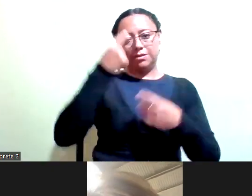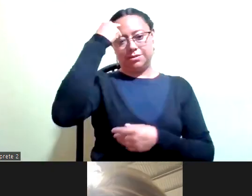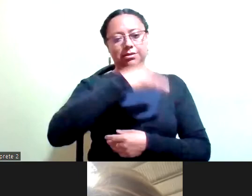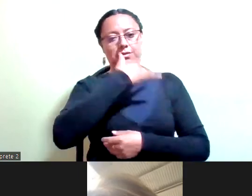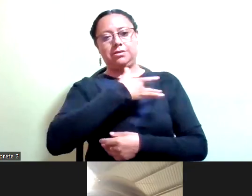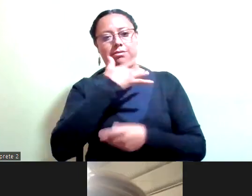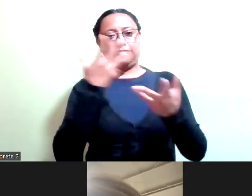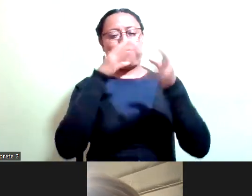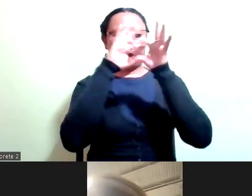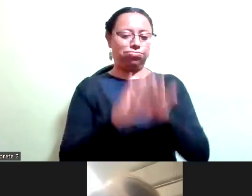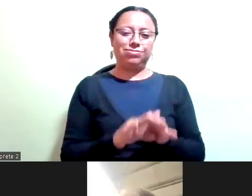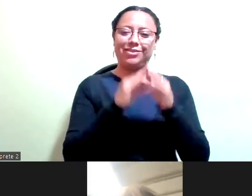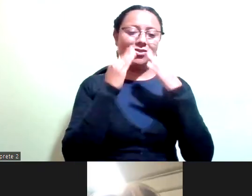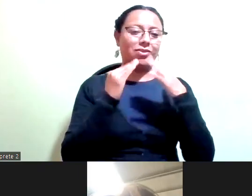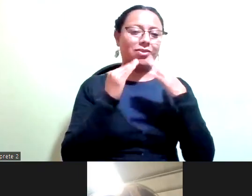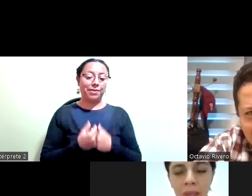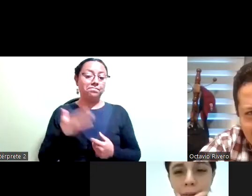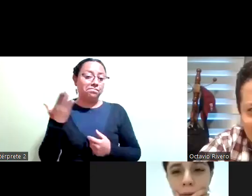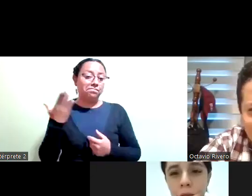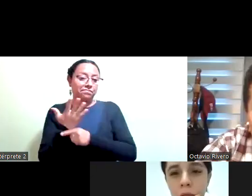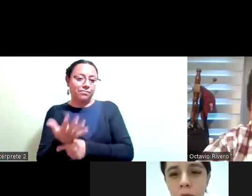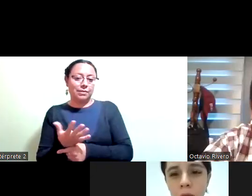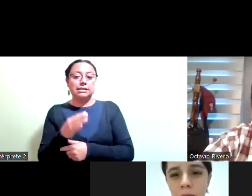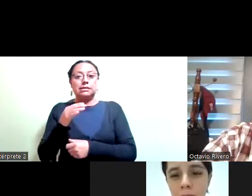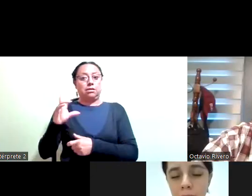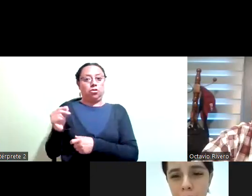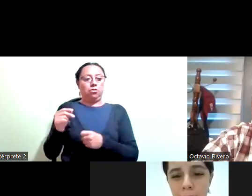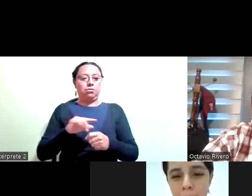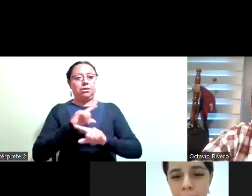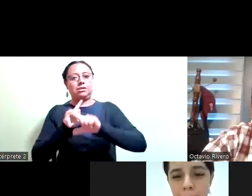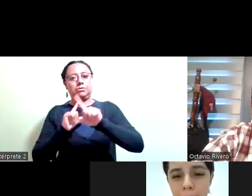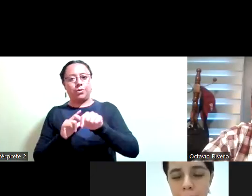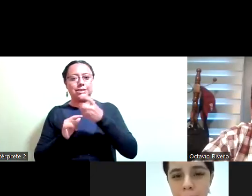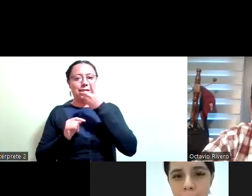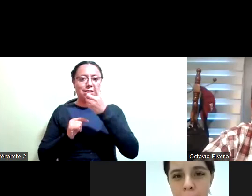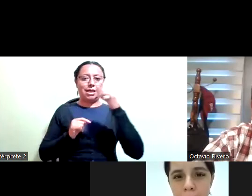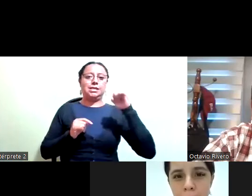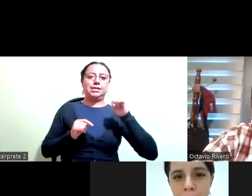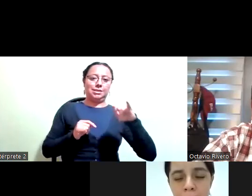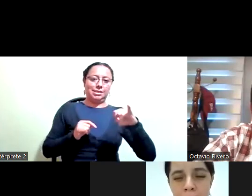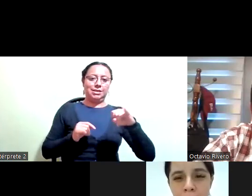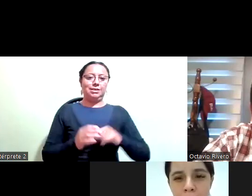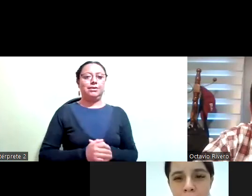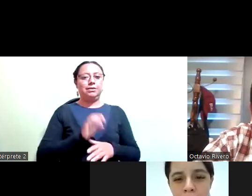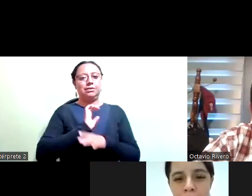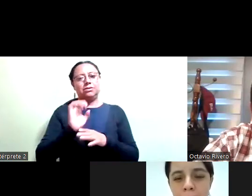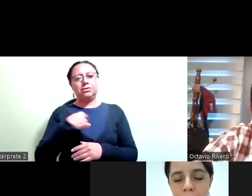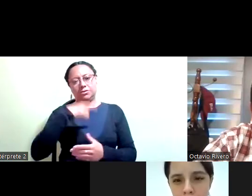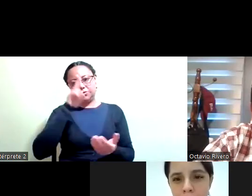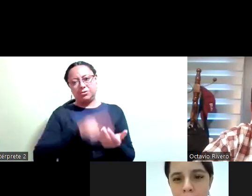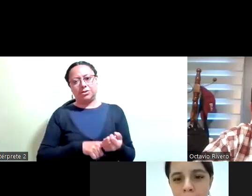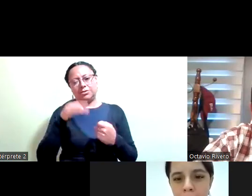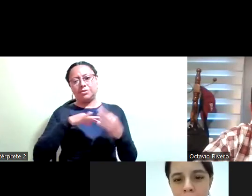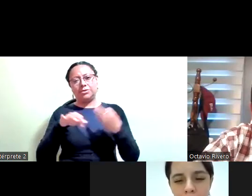que por un lado dice que no y por otro lado dice que sí. En fin, pues yo creo que más allá de esto,